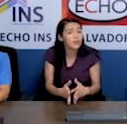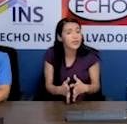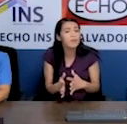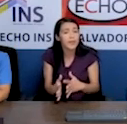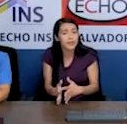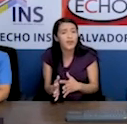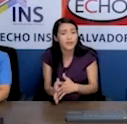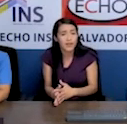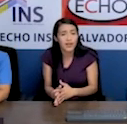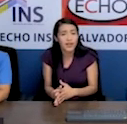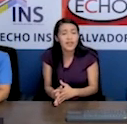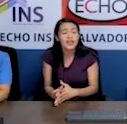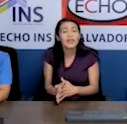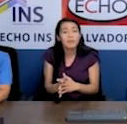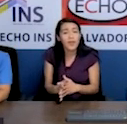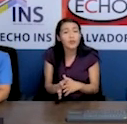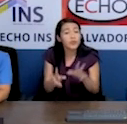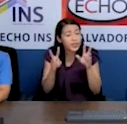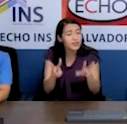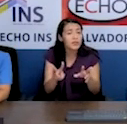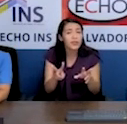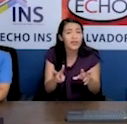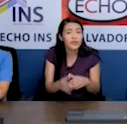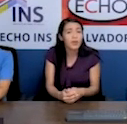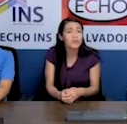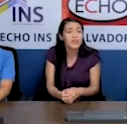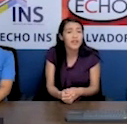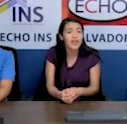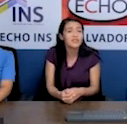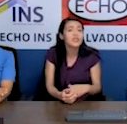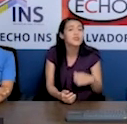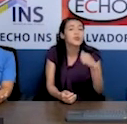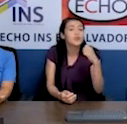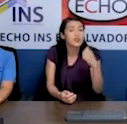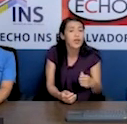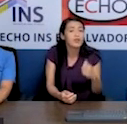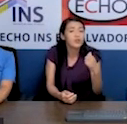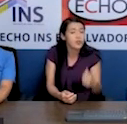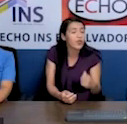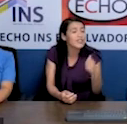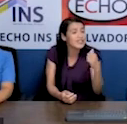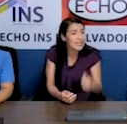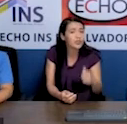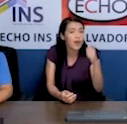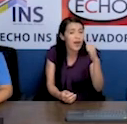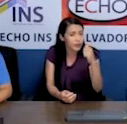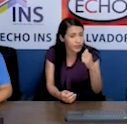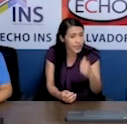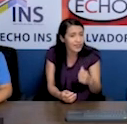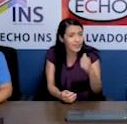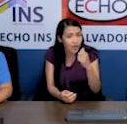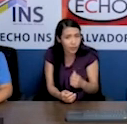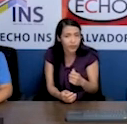debilitante o que ponen en peligro la vida. Y también un objetivo de las dos especialidades es proporcionar un control de